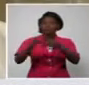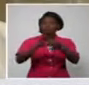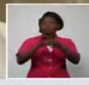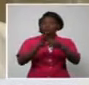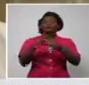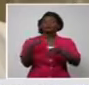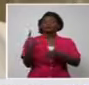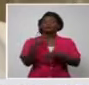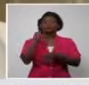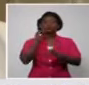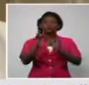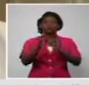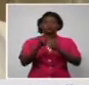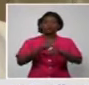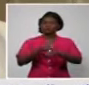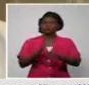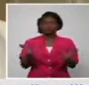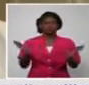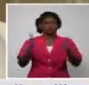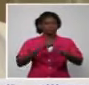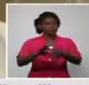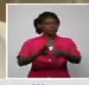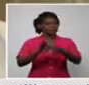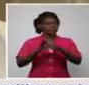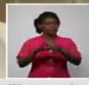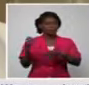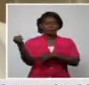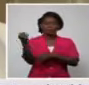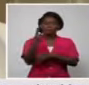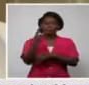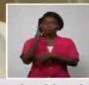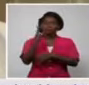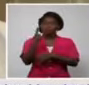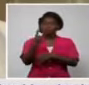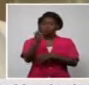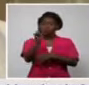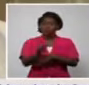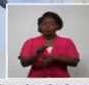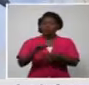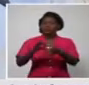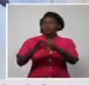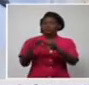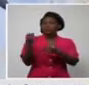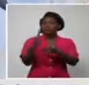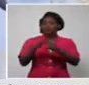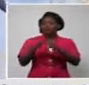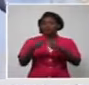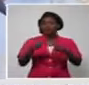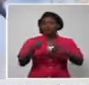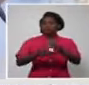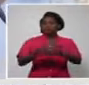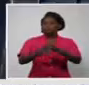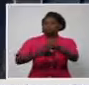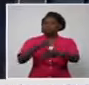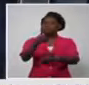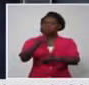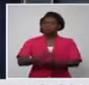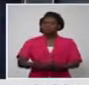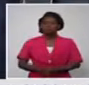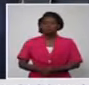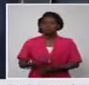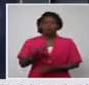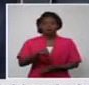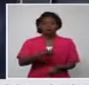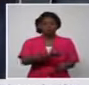caso complicado. Fue llevado un paciente a la terapia con una evolución favorable, lo cual es muy positivo. Se incrementaron las pesquisas, los